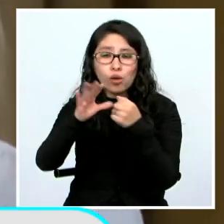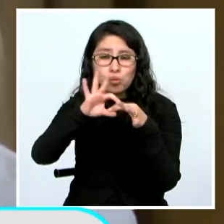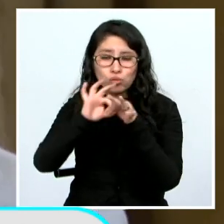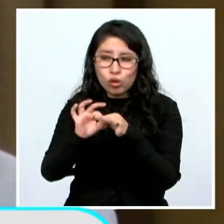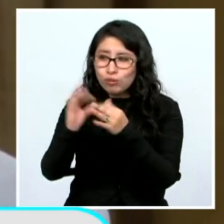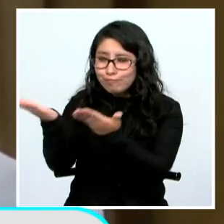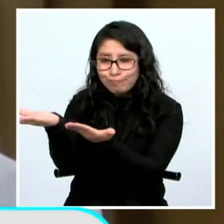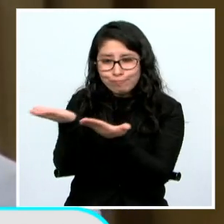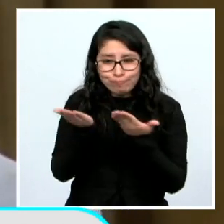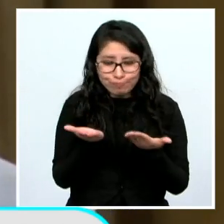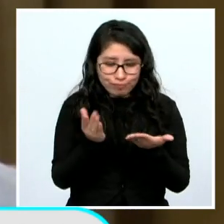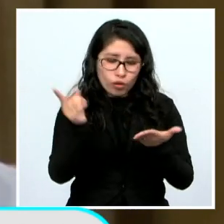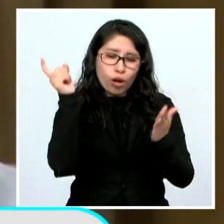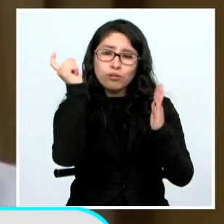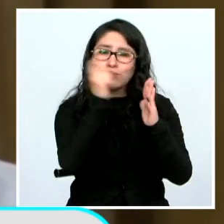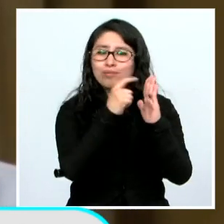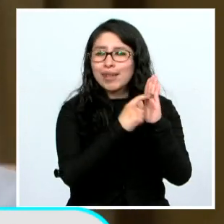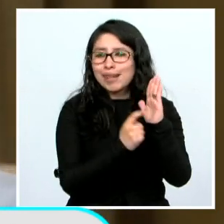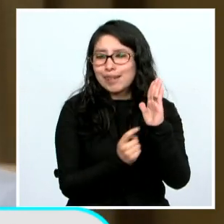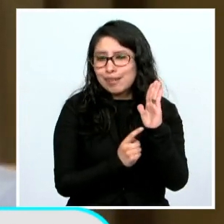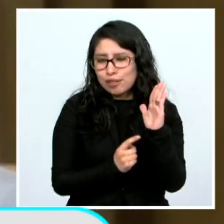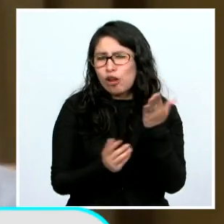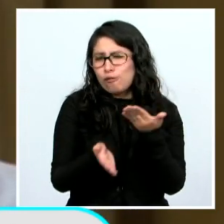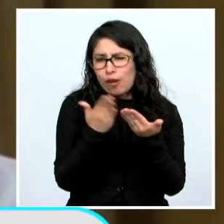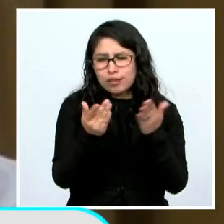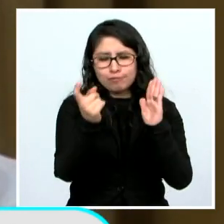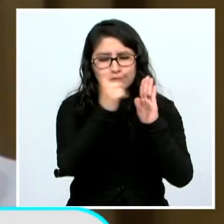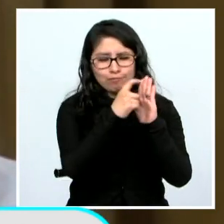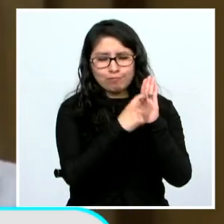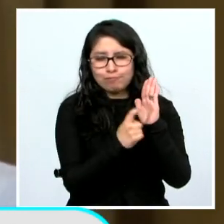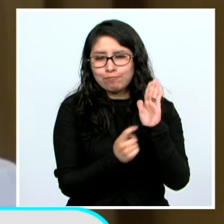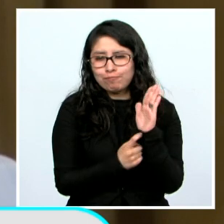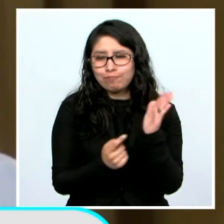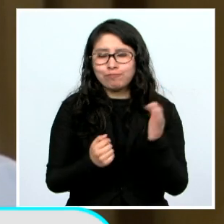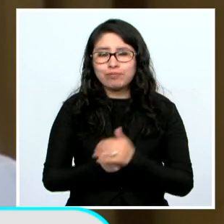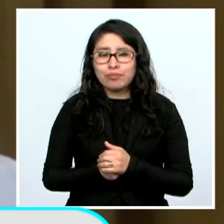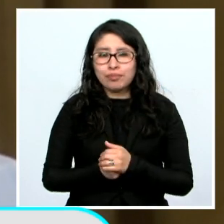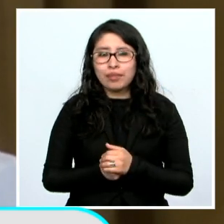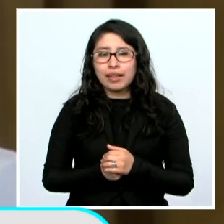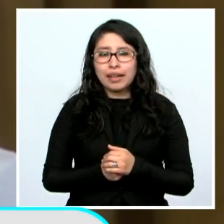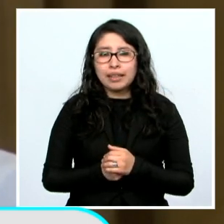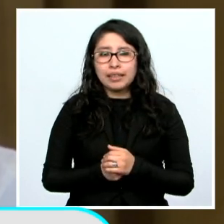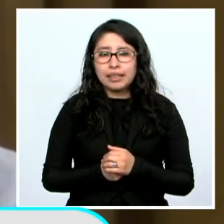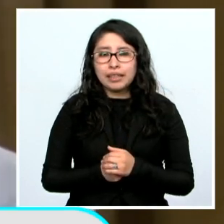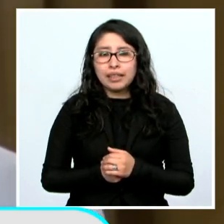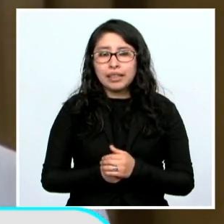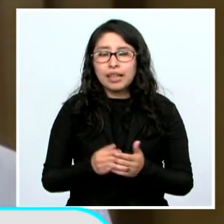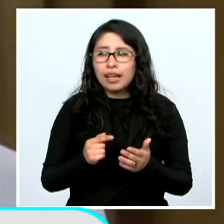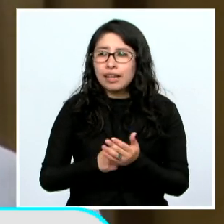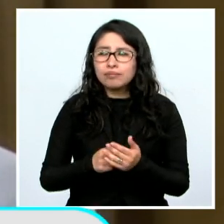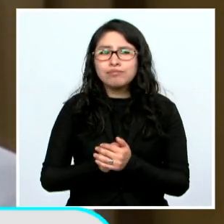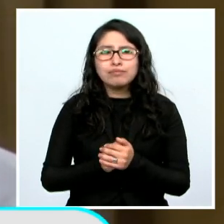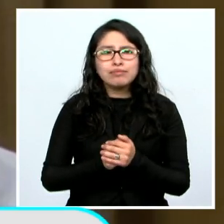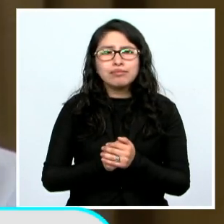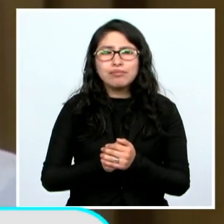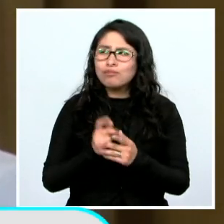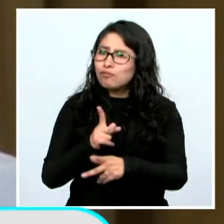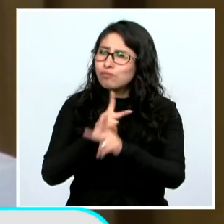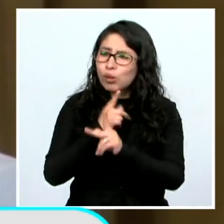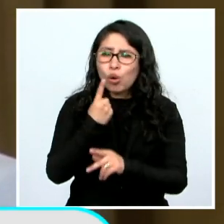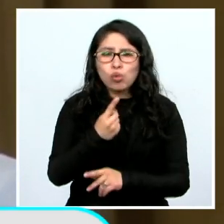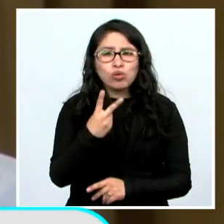los requisitos que no son complicados para cumplir, porque de eso se trata. De ayudar a todas las